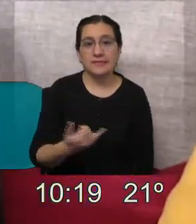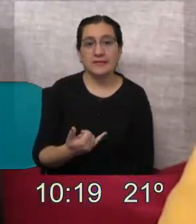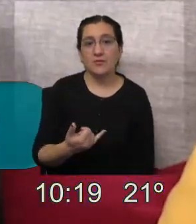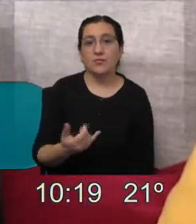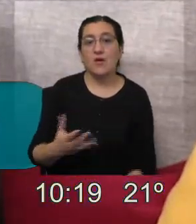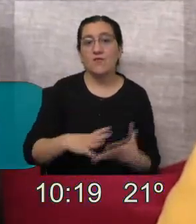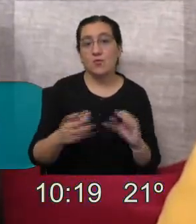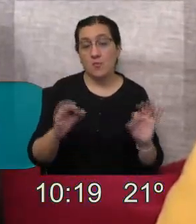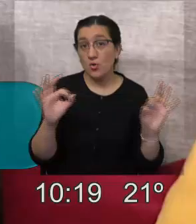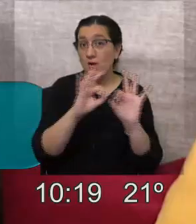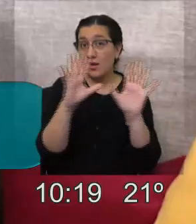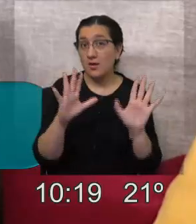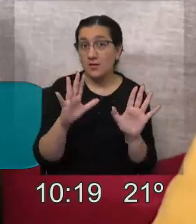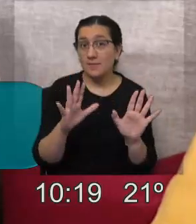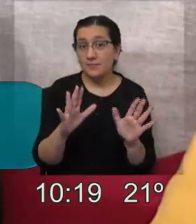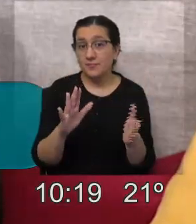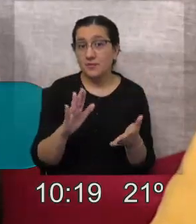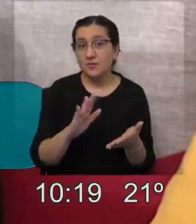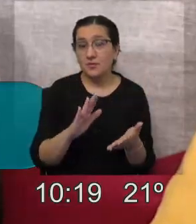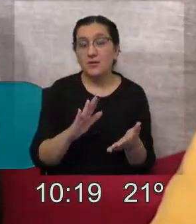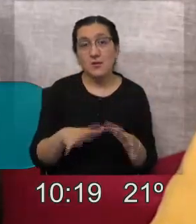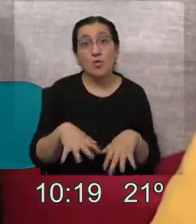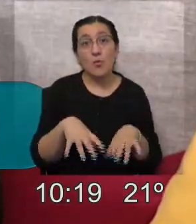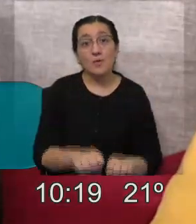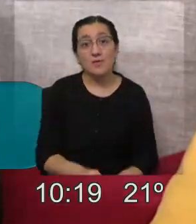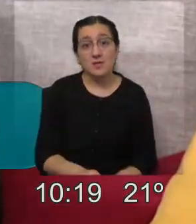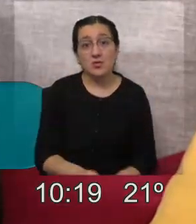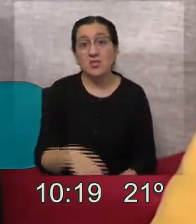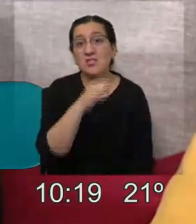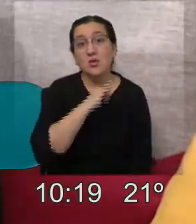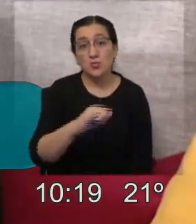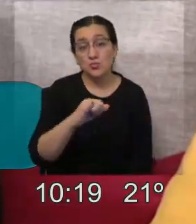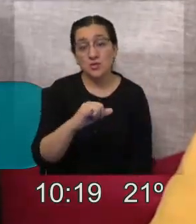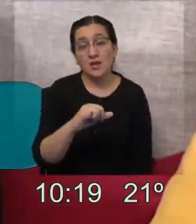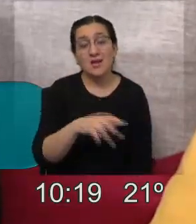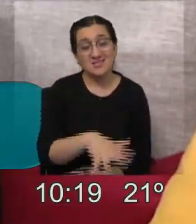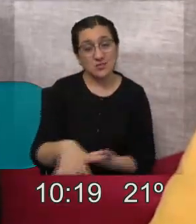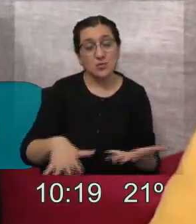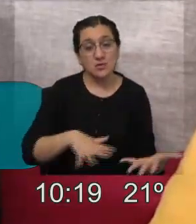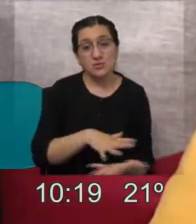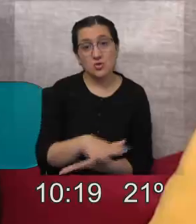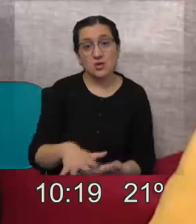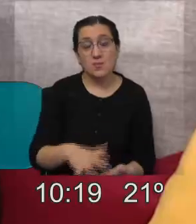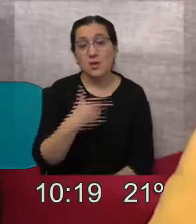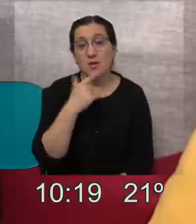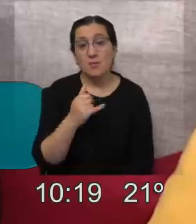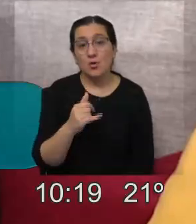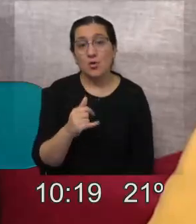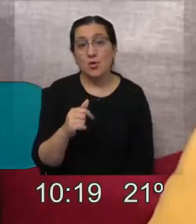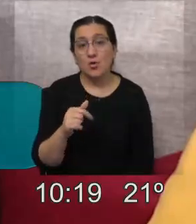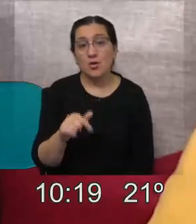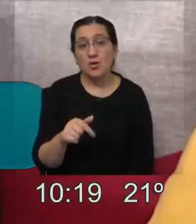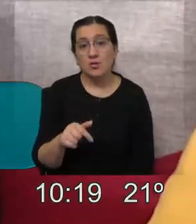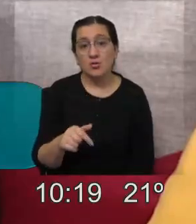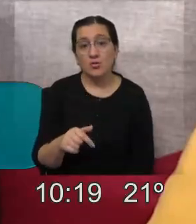editorial muy clara sobre el teatro comprometido y que denuncia un poco las situaciones de, por ejemplo, esto cierra